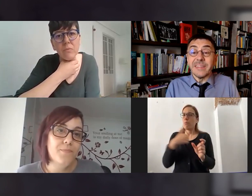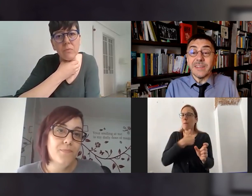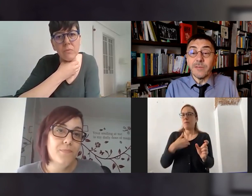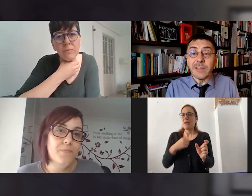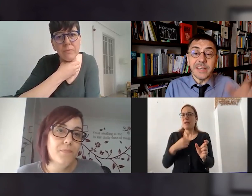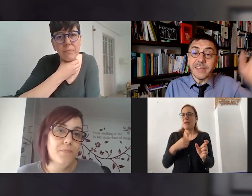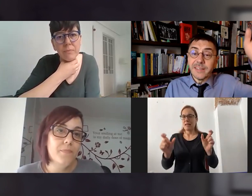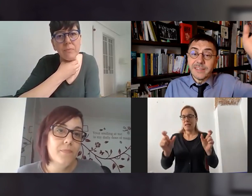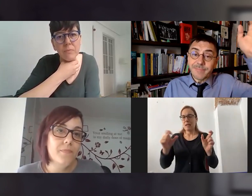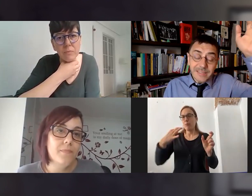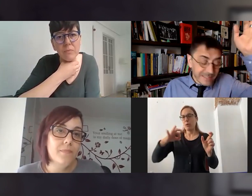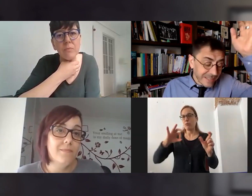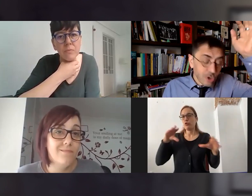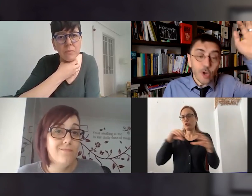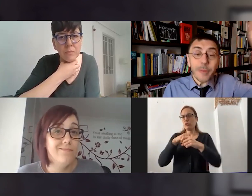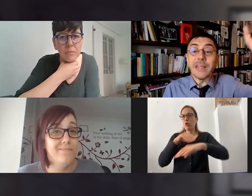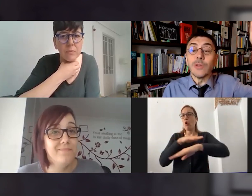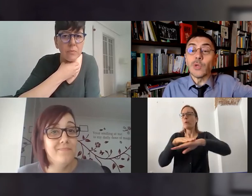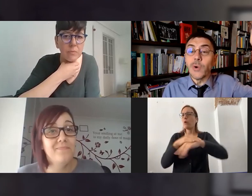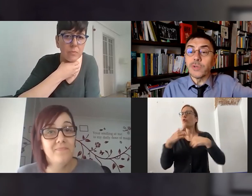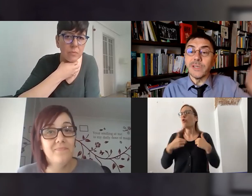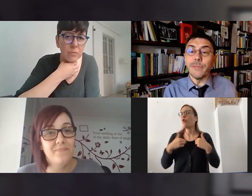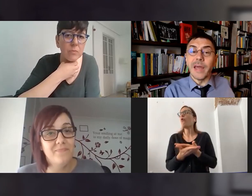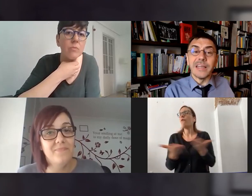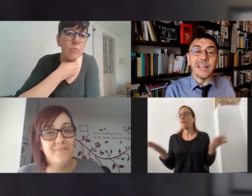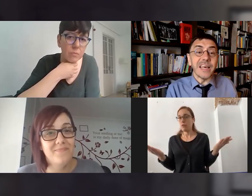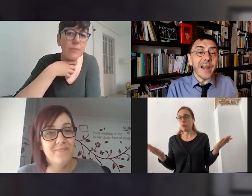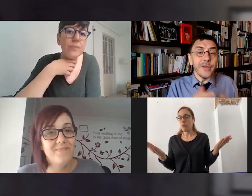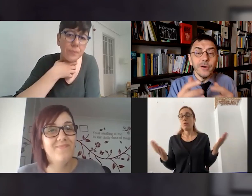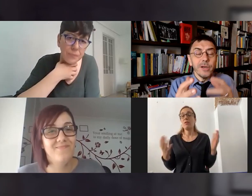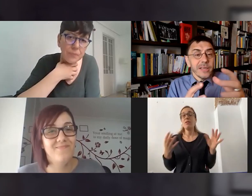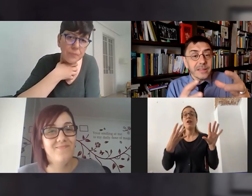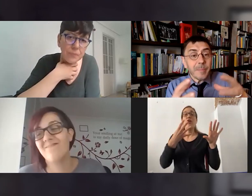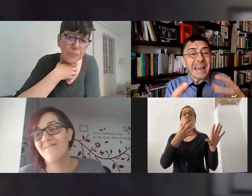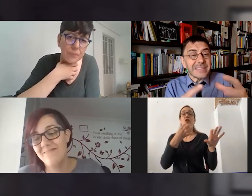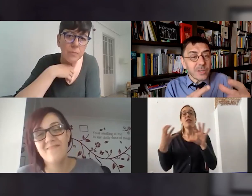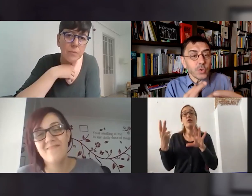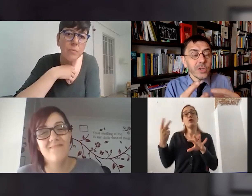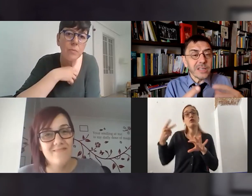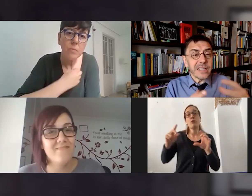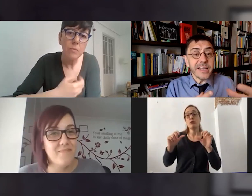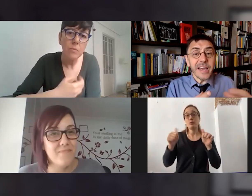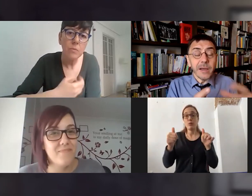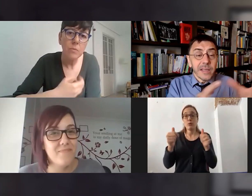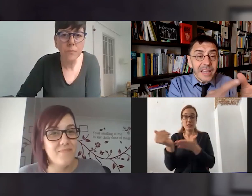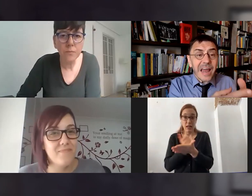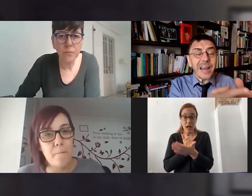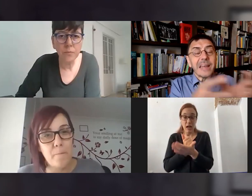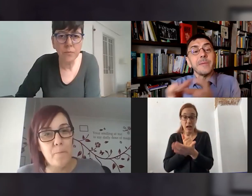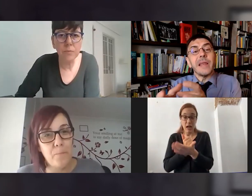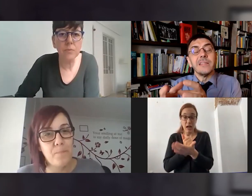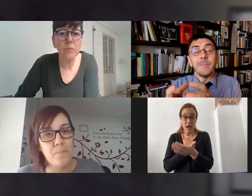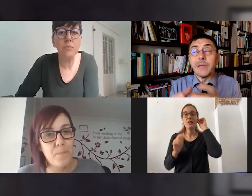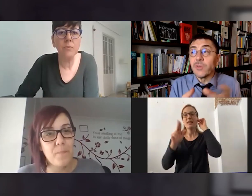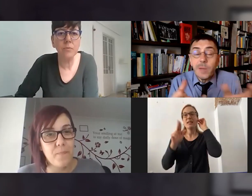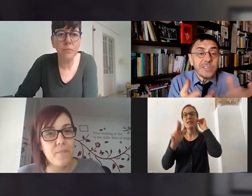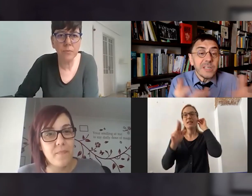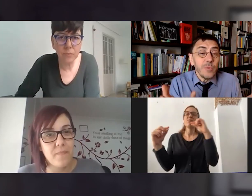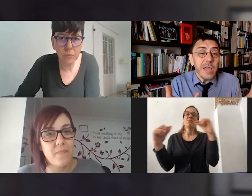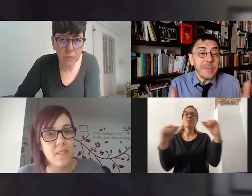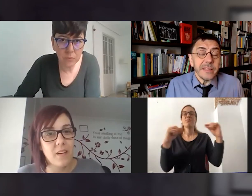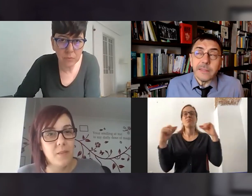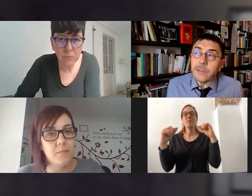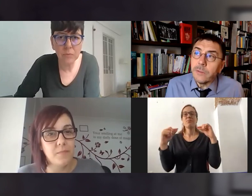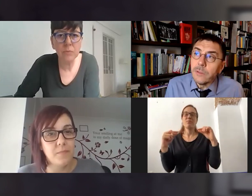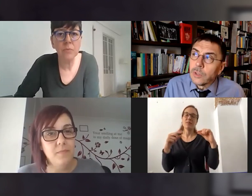es evidente, ¿no? Desde los 900 euros iniciales del salario y también las discusiones que tenía el ala liberal del PSOE, pues